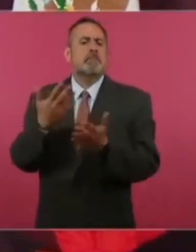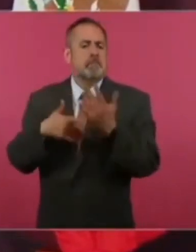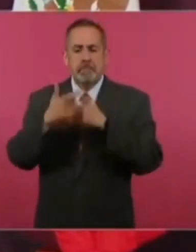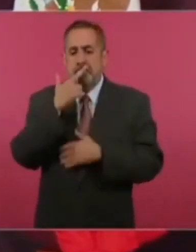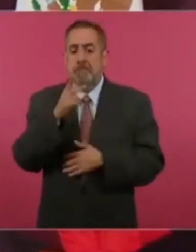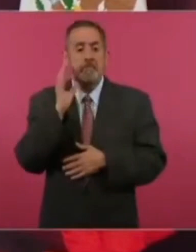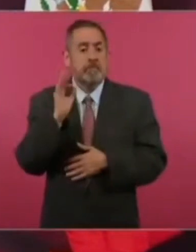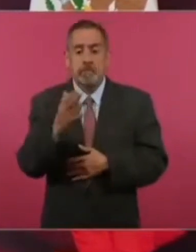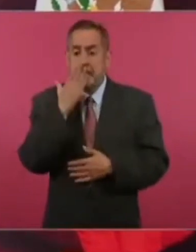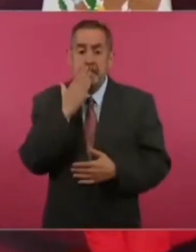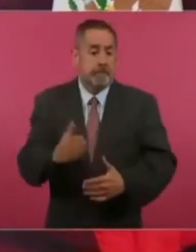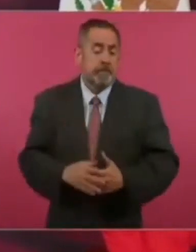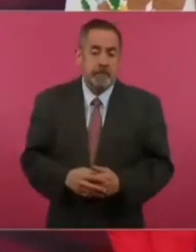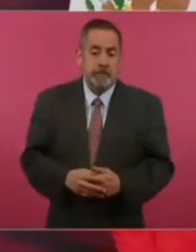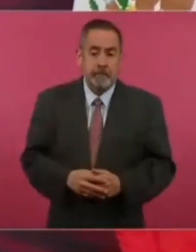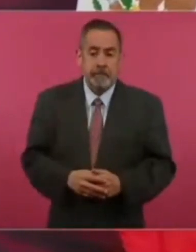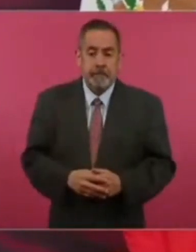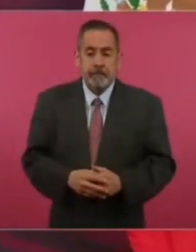Imagínense,